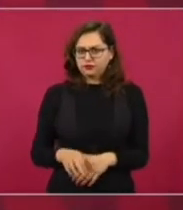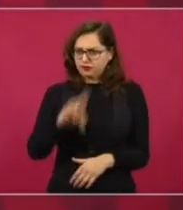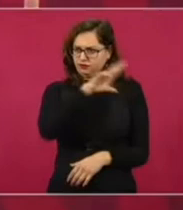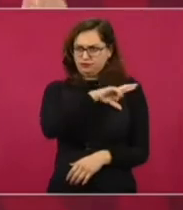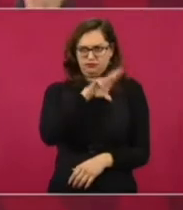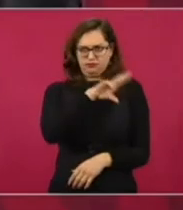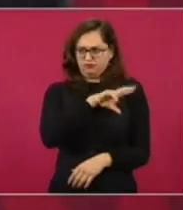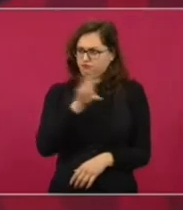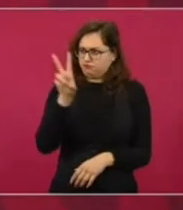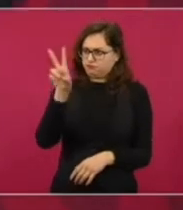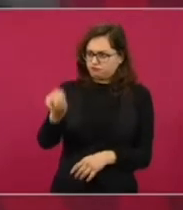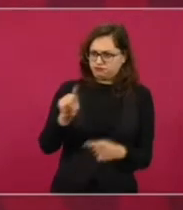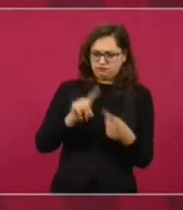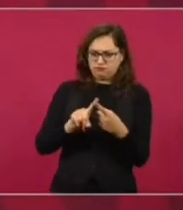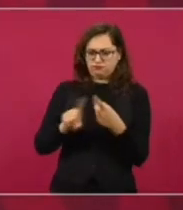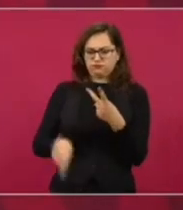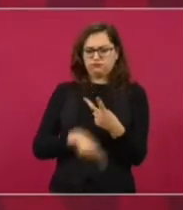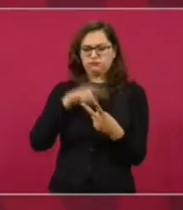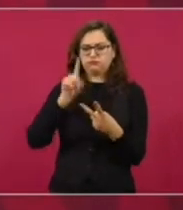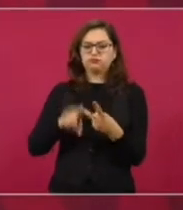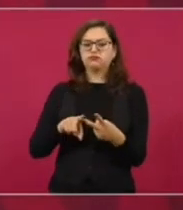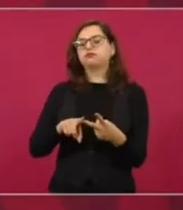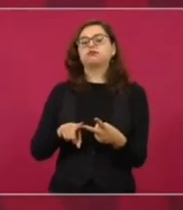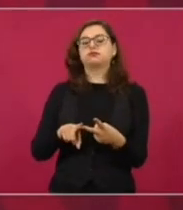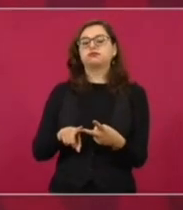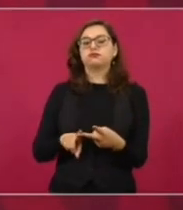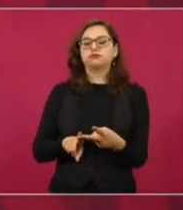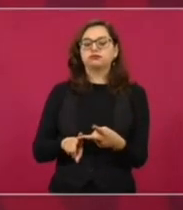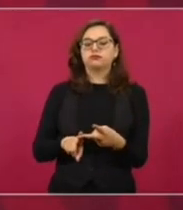ya no ganan los consejeros